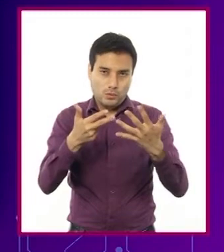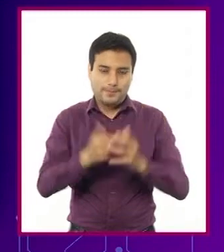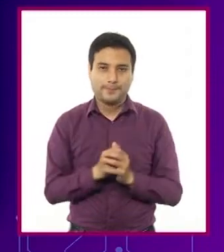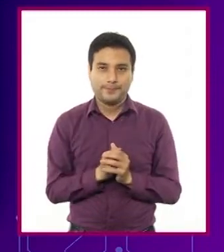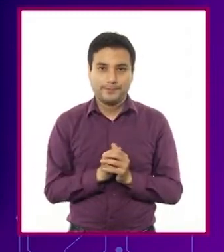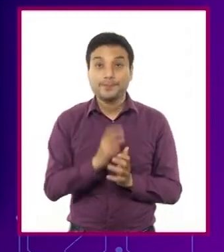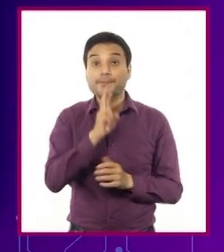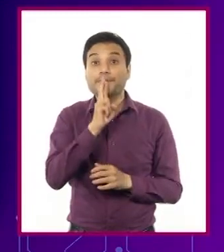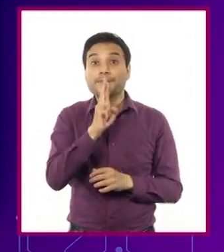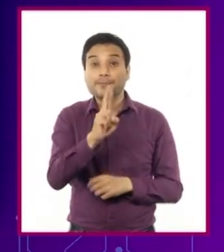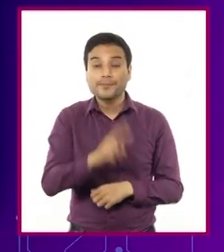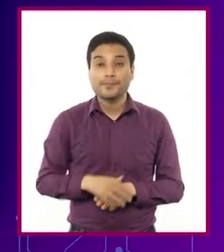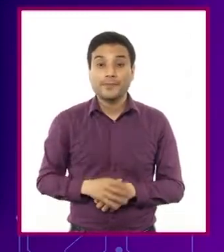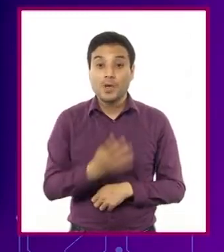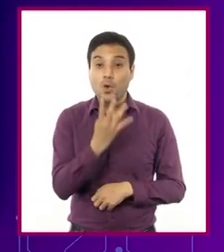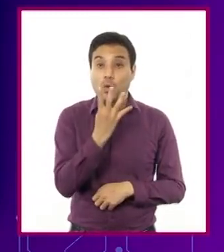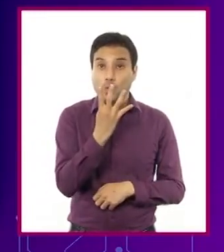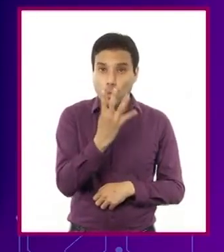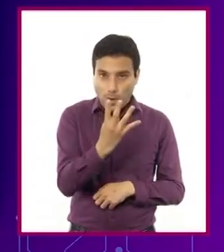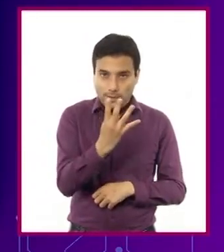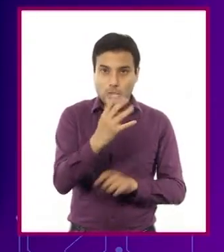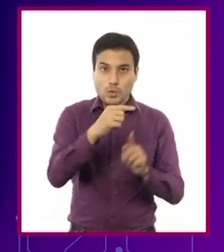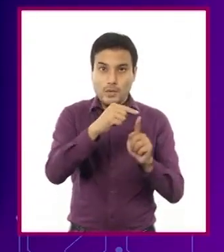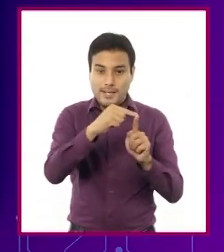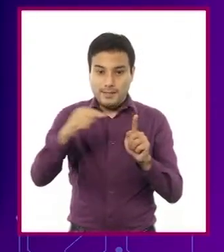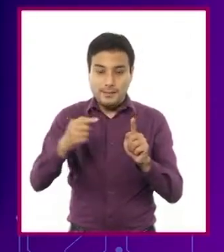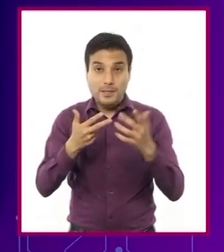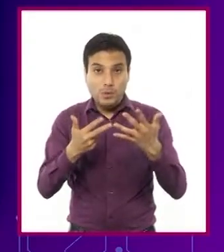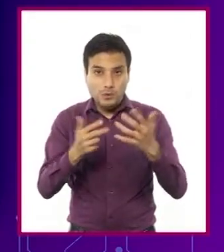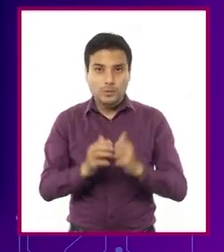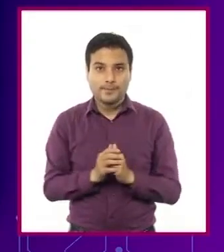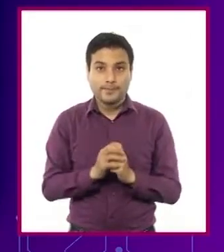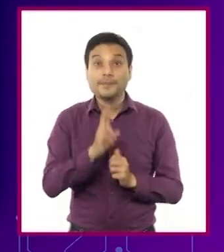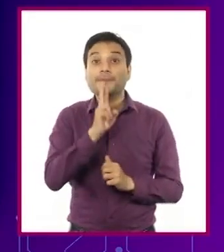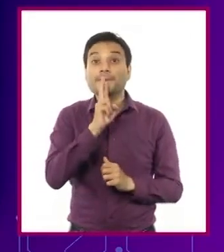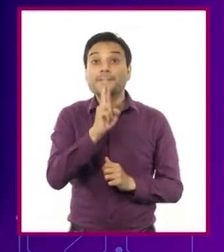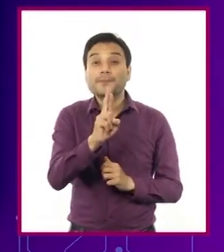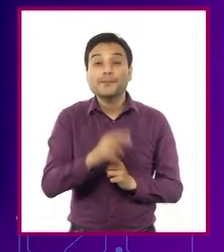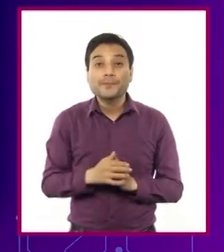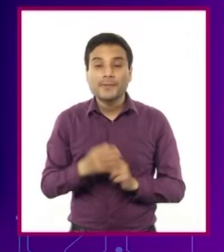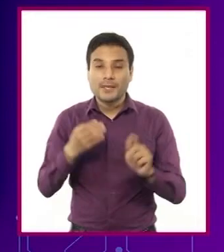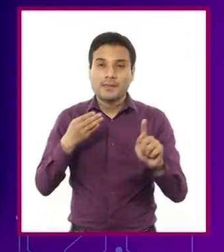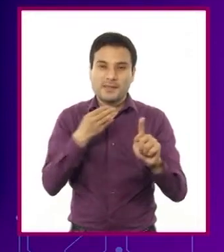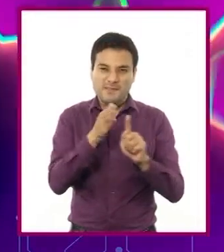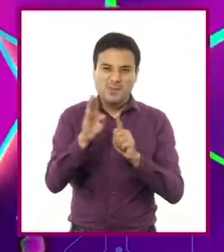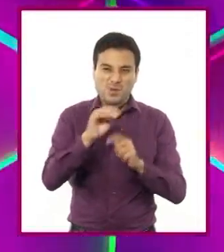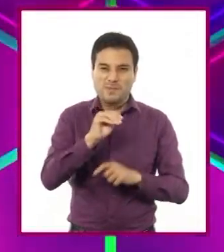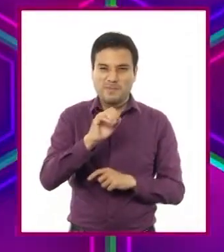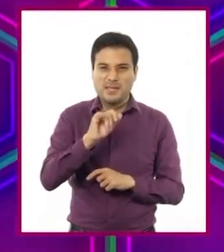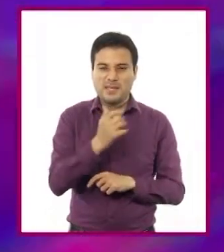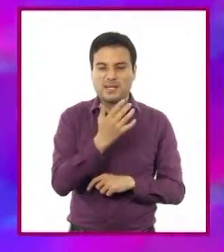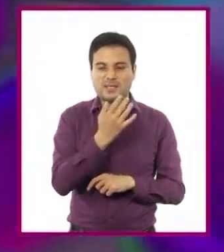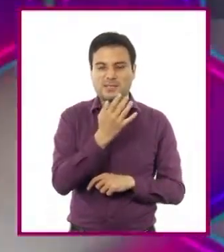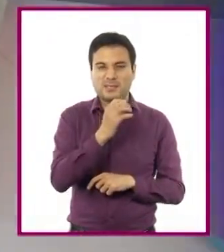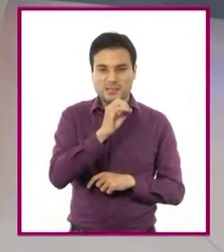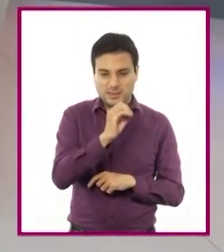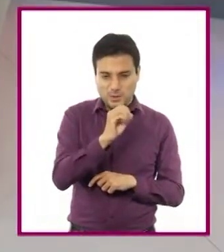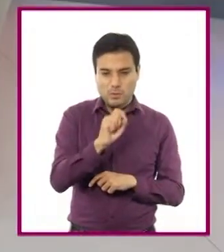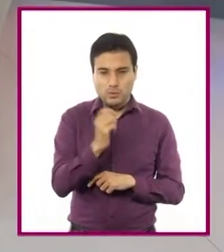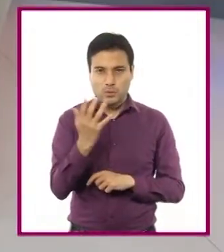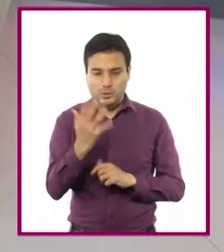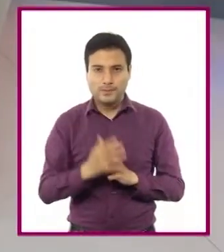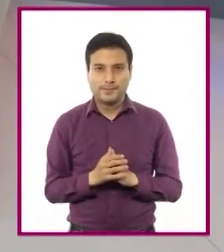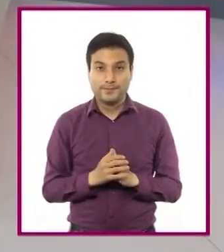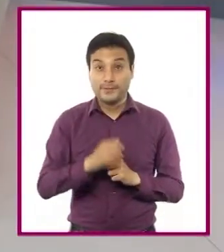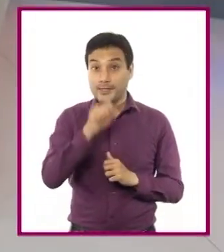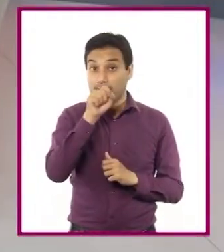Es igual a 4 entre 8, siendo así que la desviación media es de 0.5. Del mismo